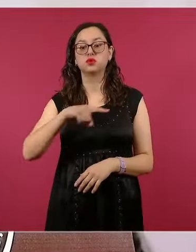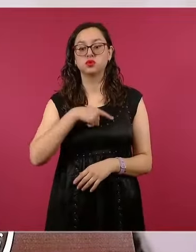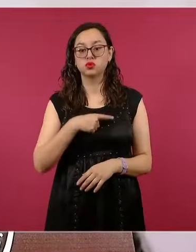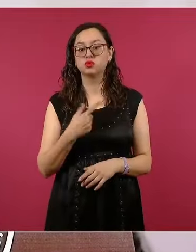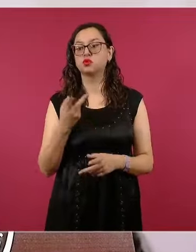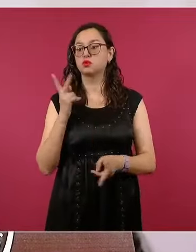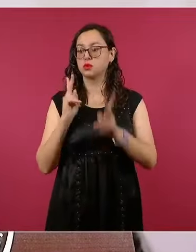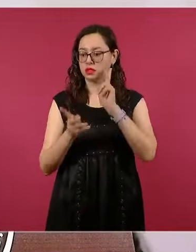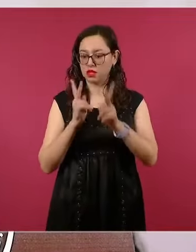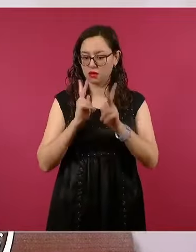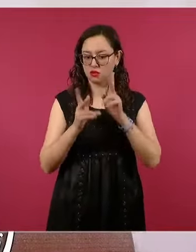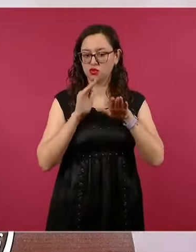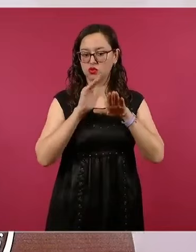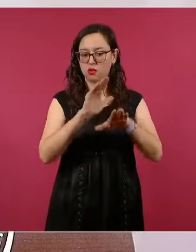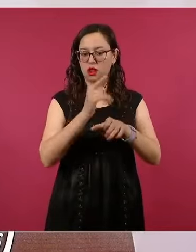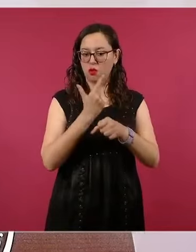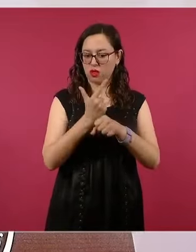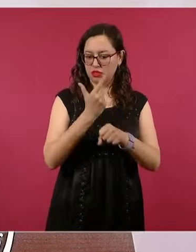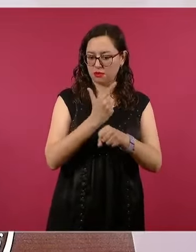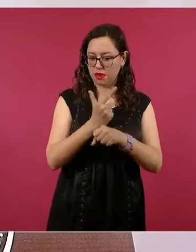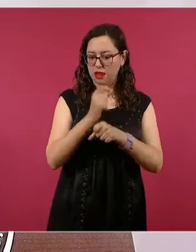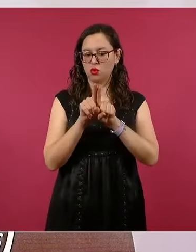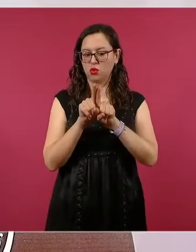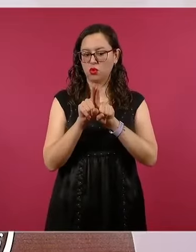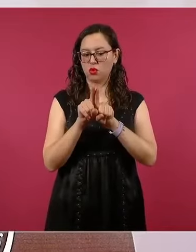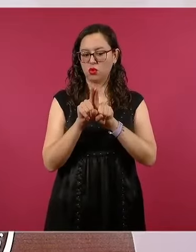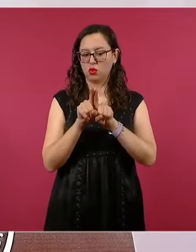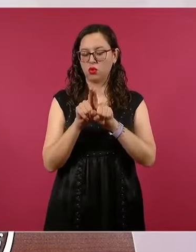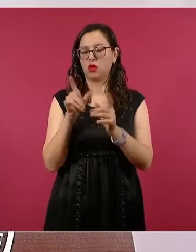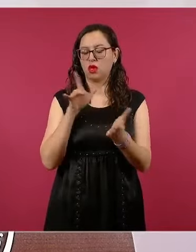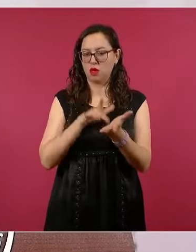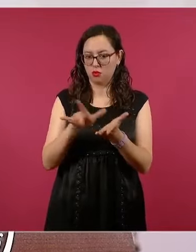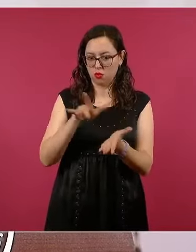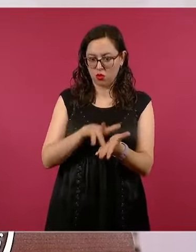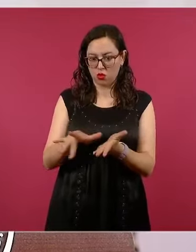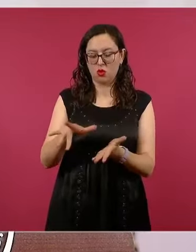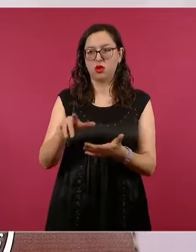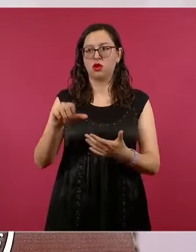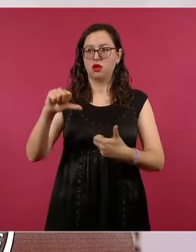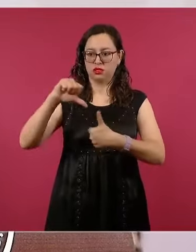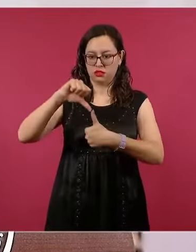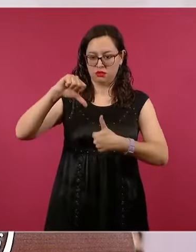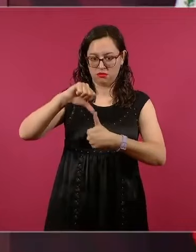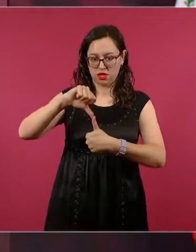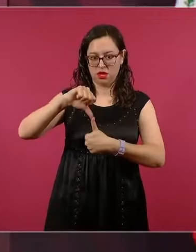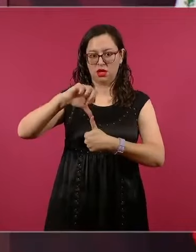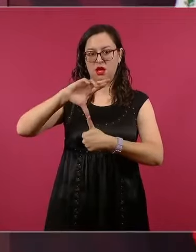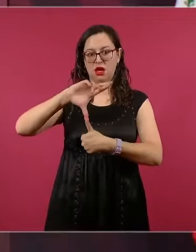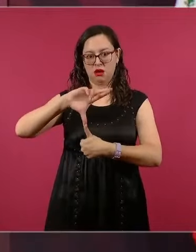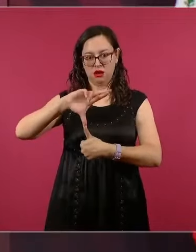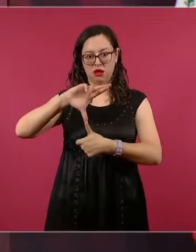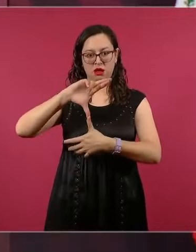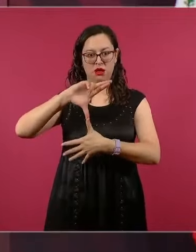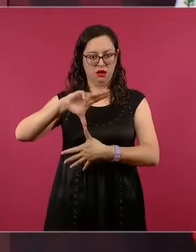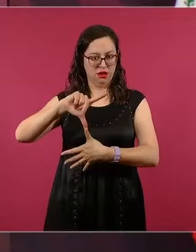Guatemala y hablamos mucho del apoyo a Centroamérica, al Caribe, a toda América